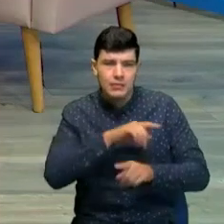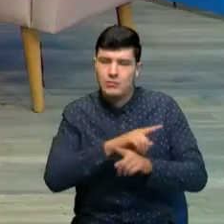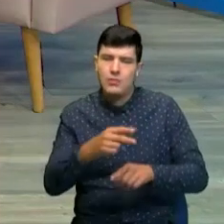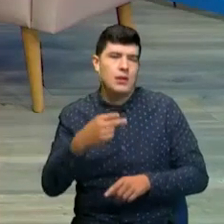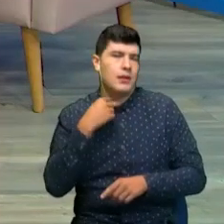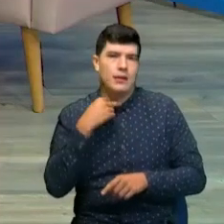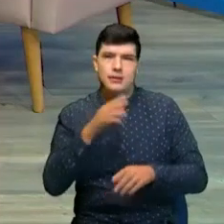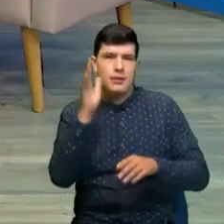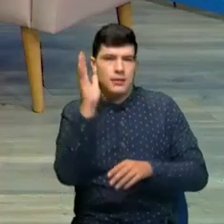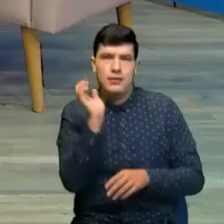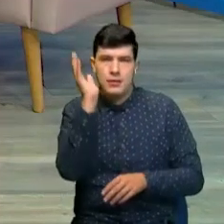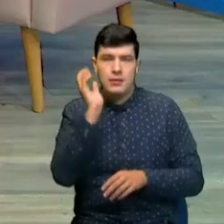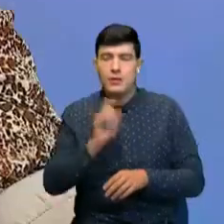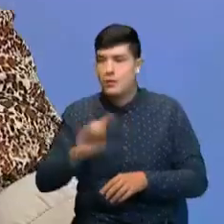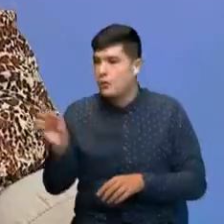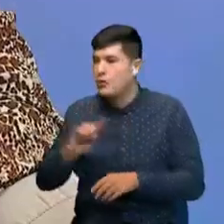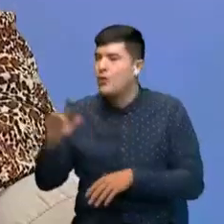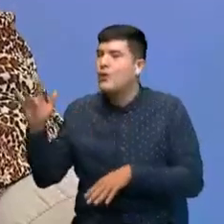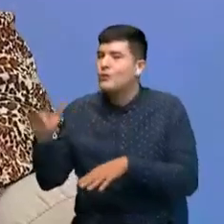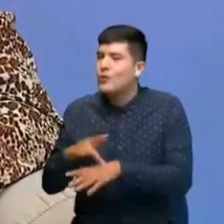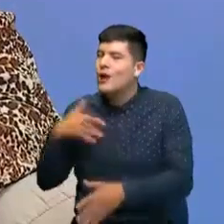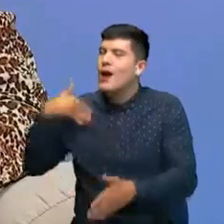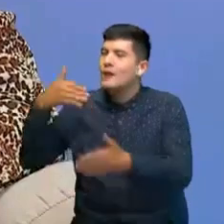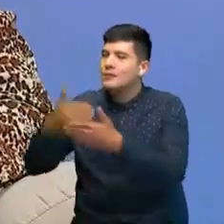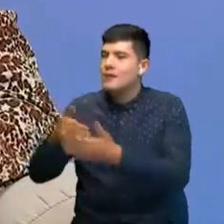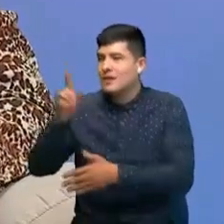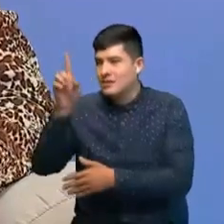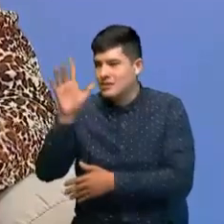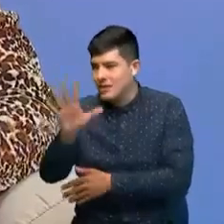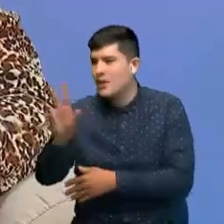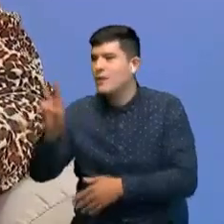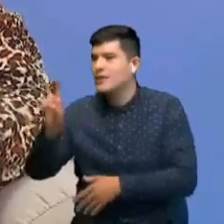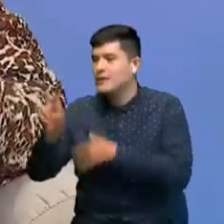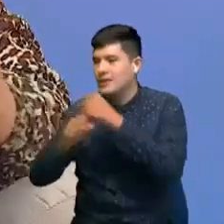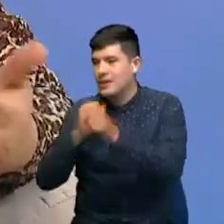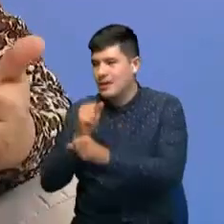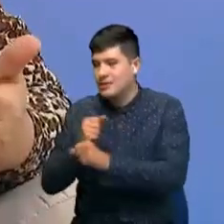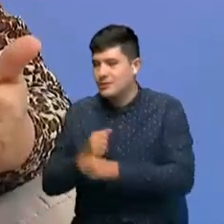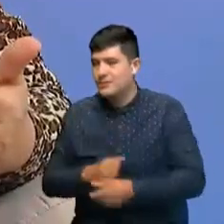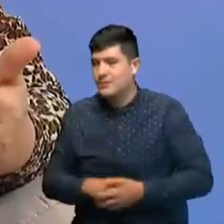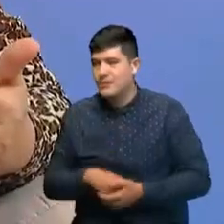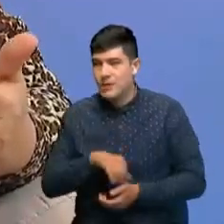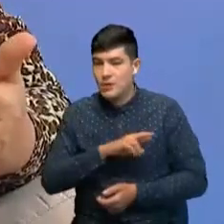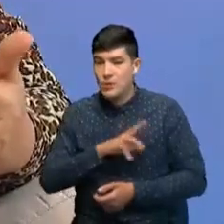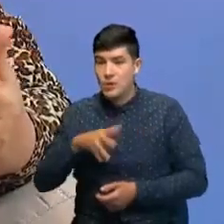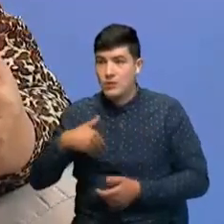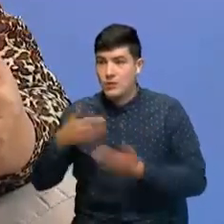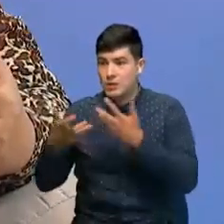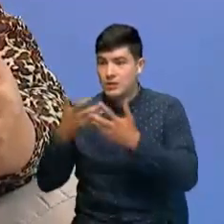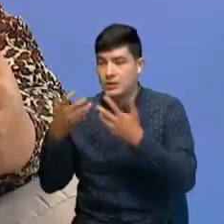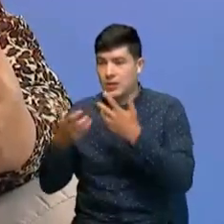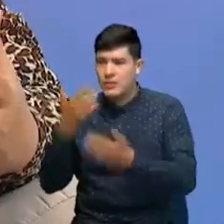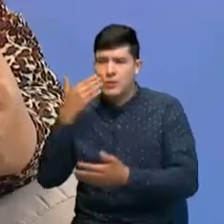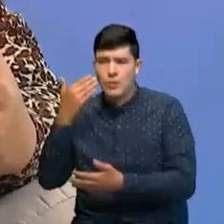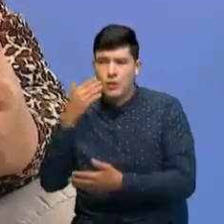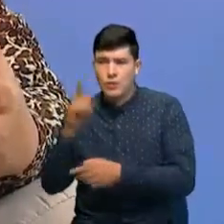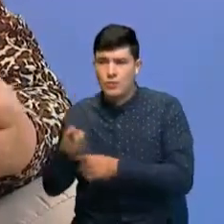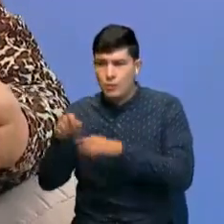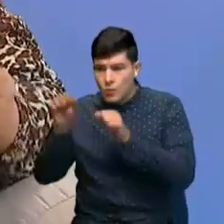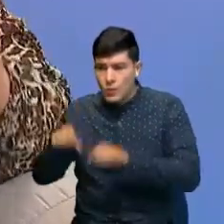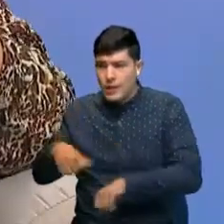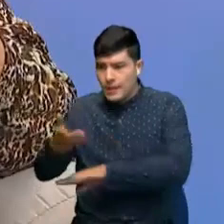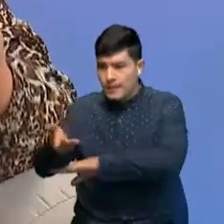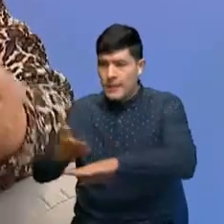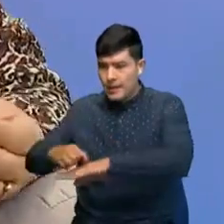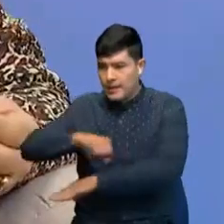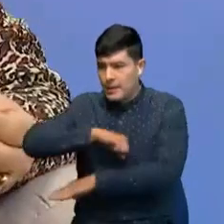para la pensión. Pues hay que esperar que cumpla la edad, Diana. Le digo una cosa, nosotros en el sistema, cuando se hace exigible el derecho,